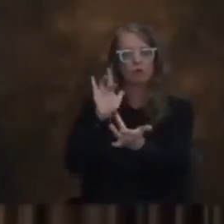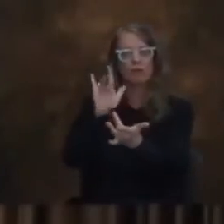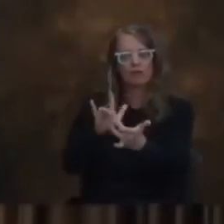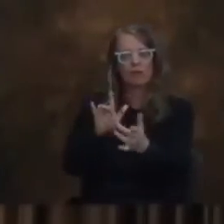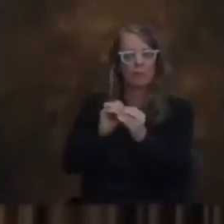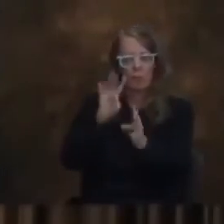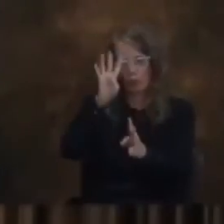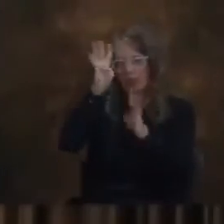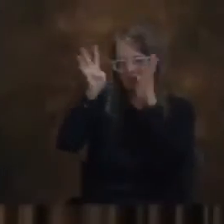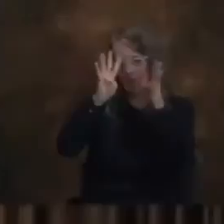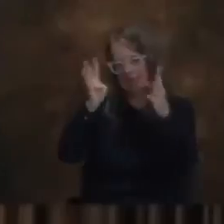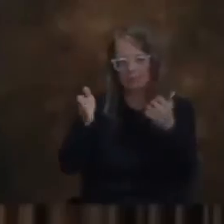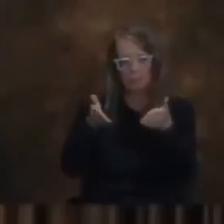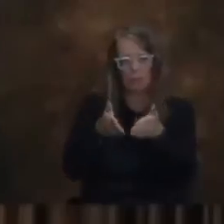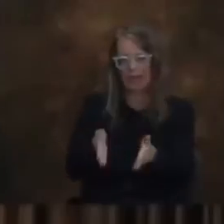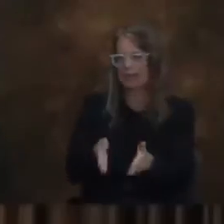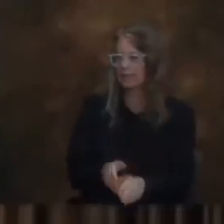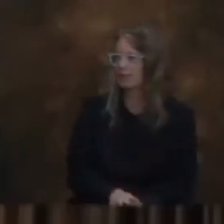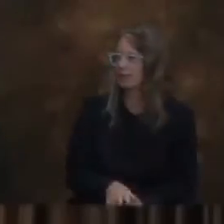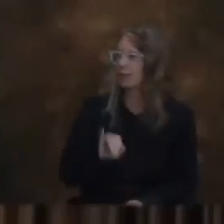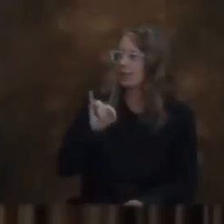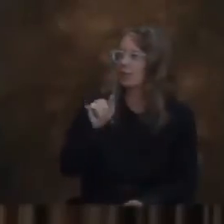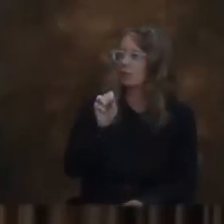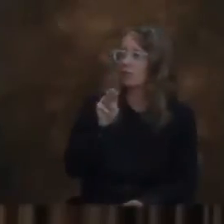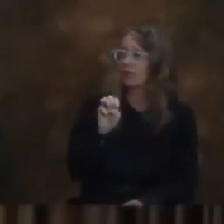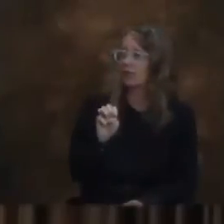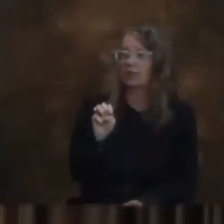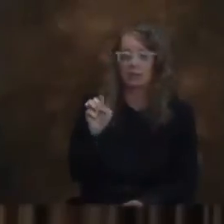alcance con estas personas de manera más